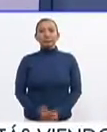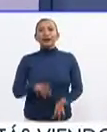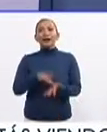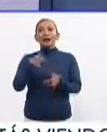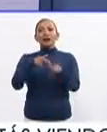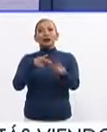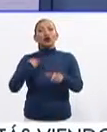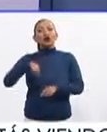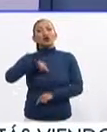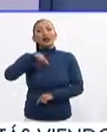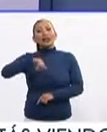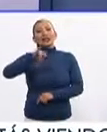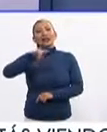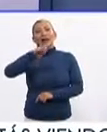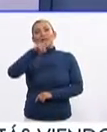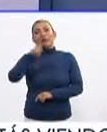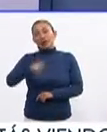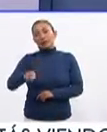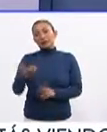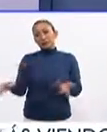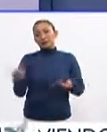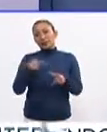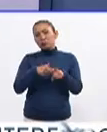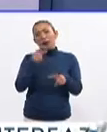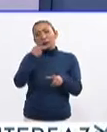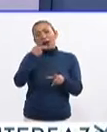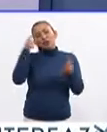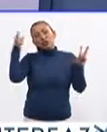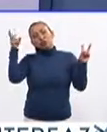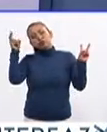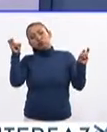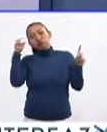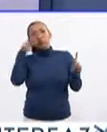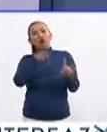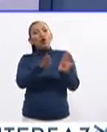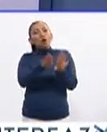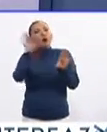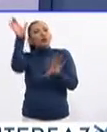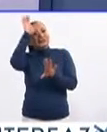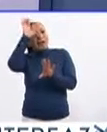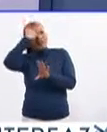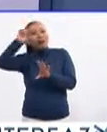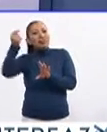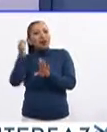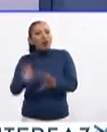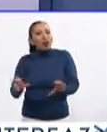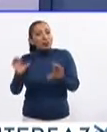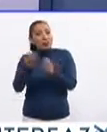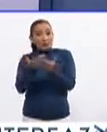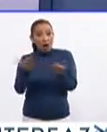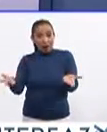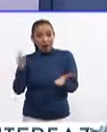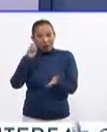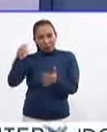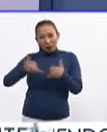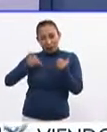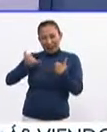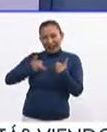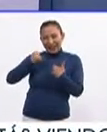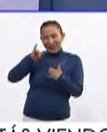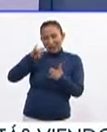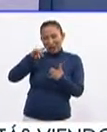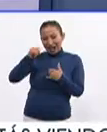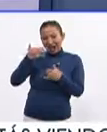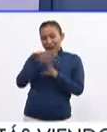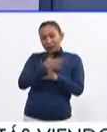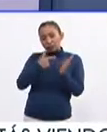Gracias por continuar con nosotros en Interfaz y bueno, seguimos hablando de cómo la ciencia, la tecnología, ya hablamos con este chico del Politécnico